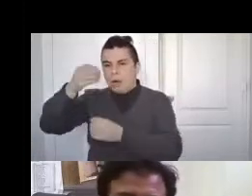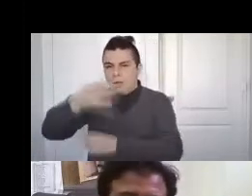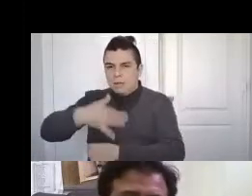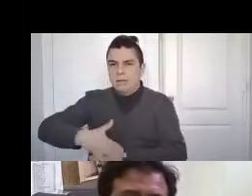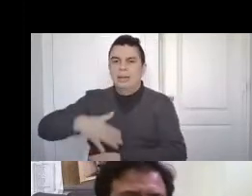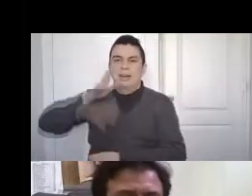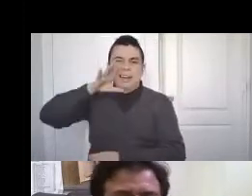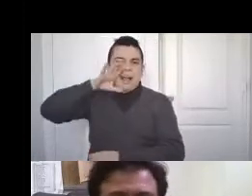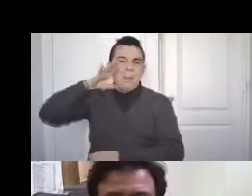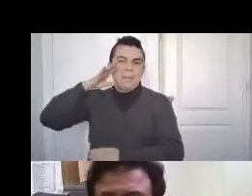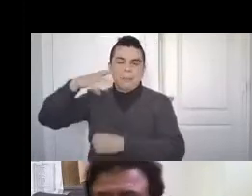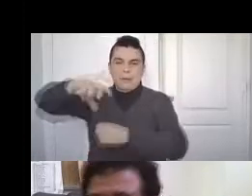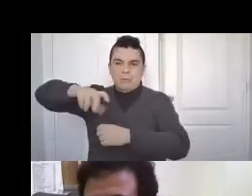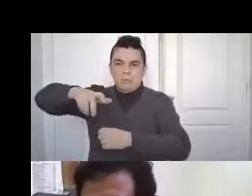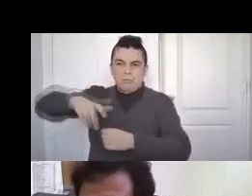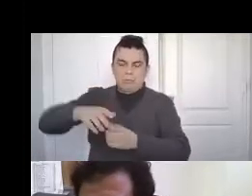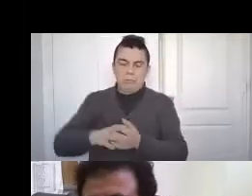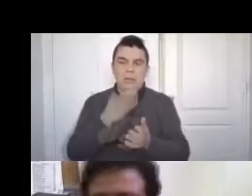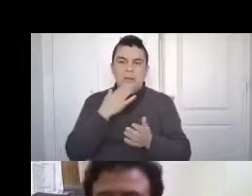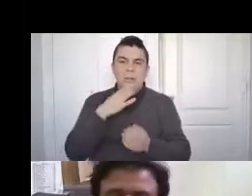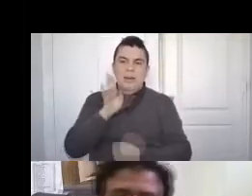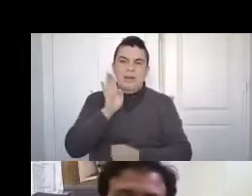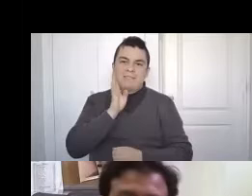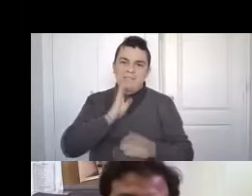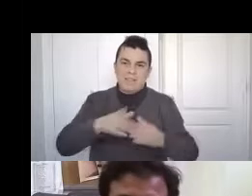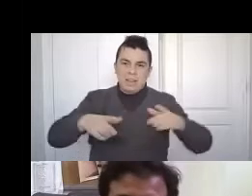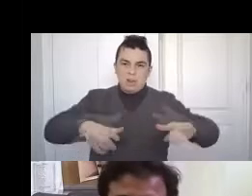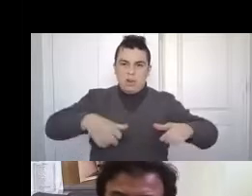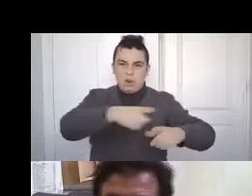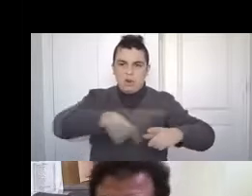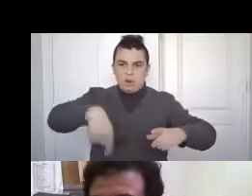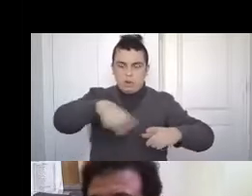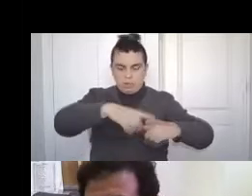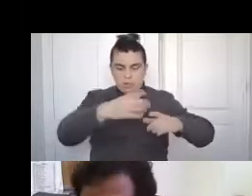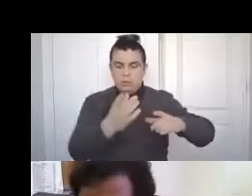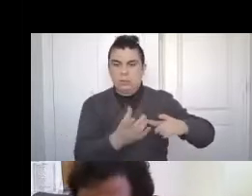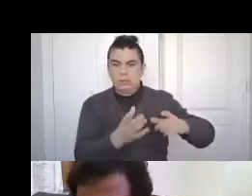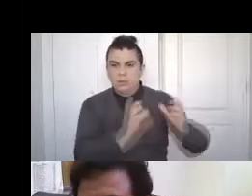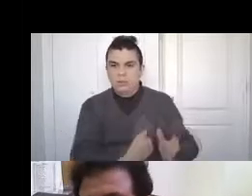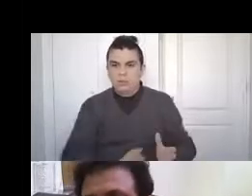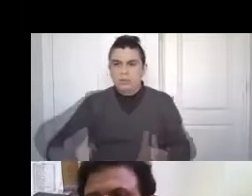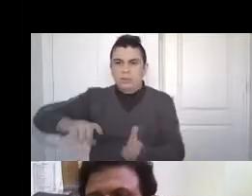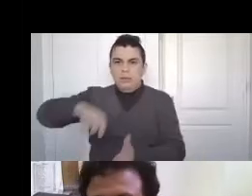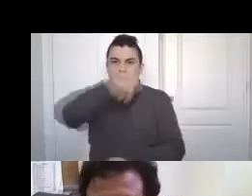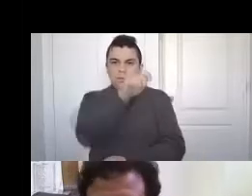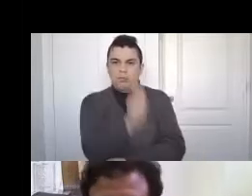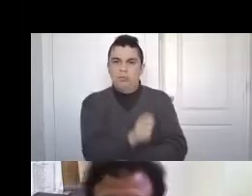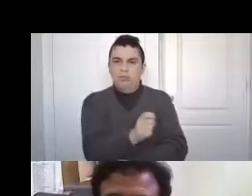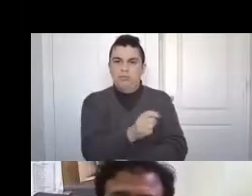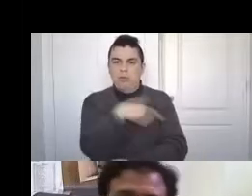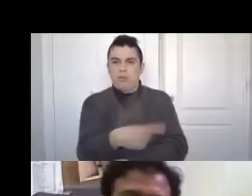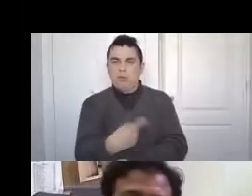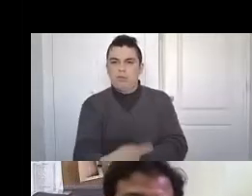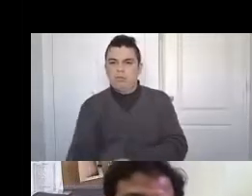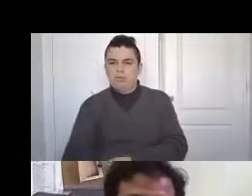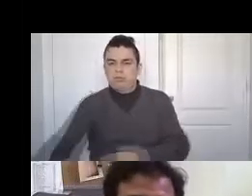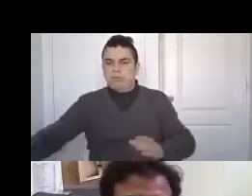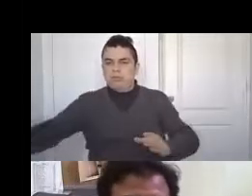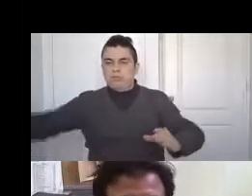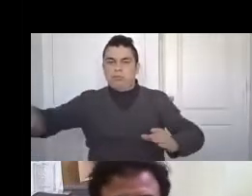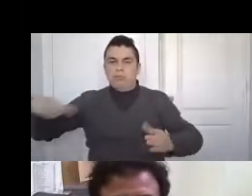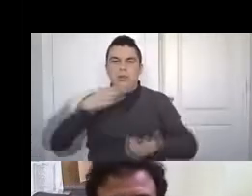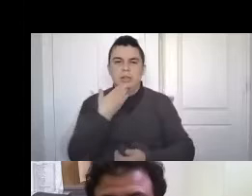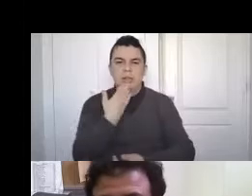de alcantarillado, la disposición de las basuras, como un todo, ¿cierto?, a nivel tanto urbano como